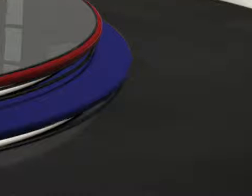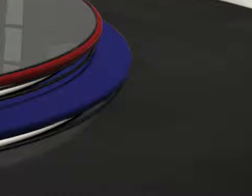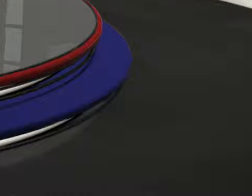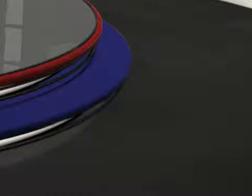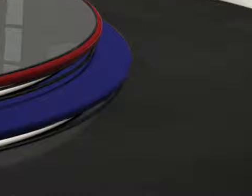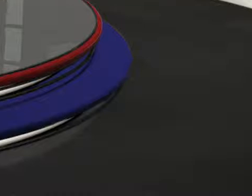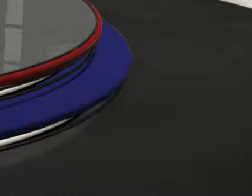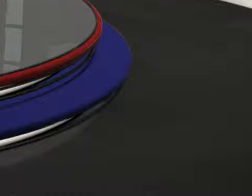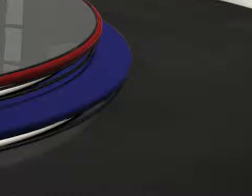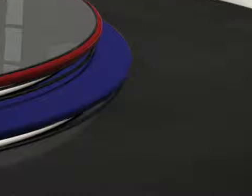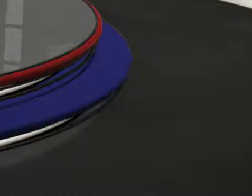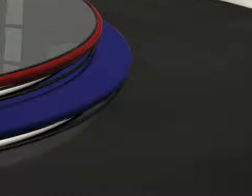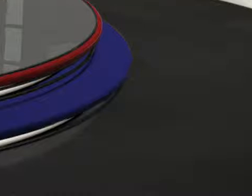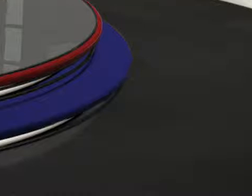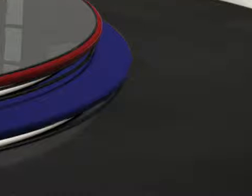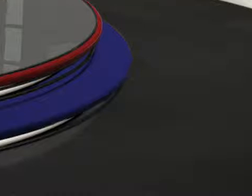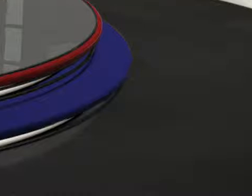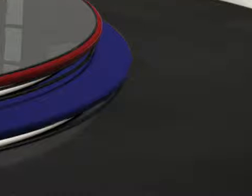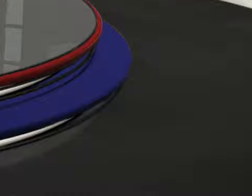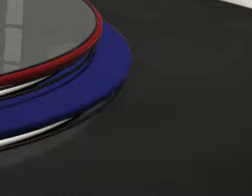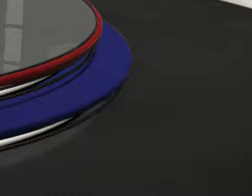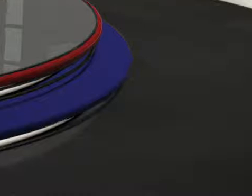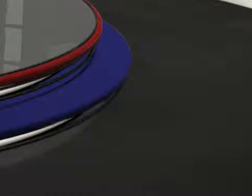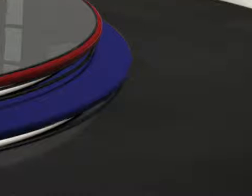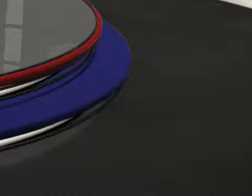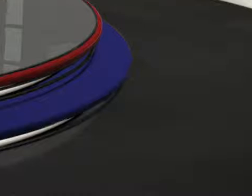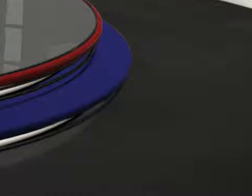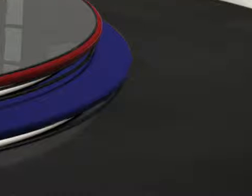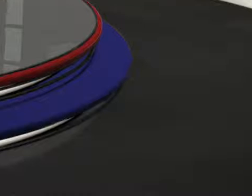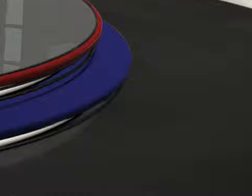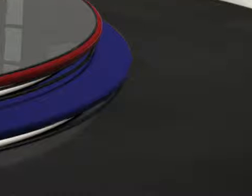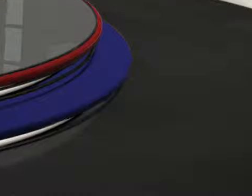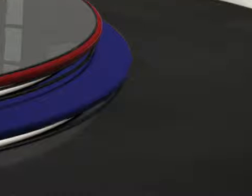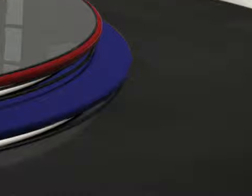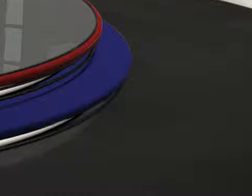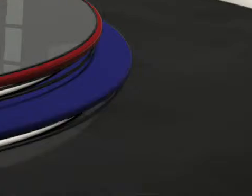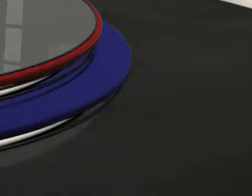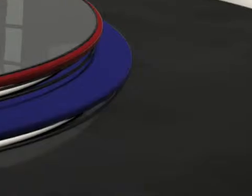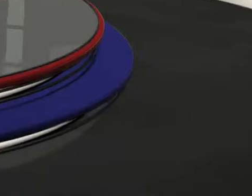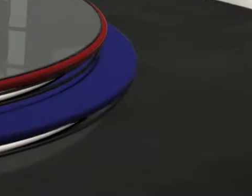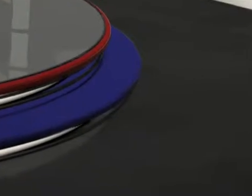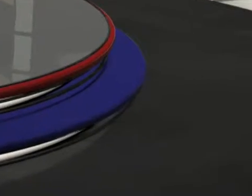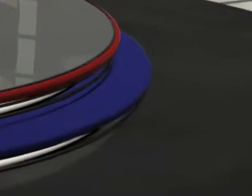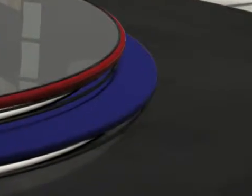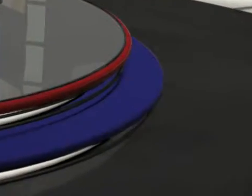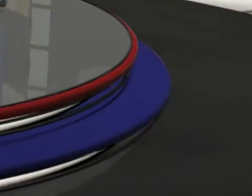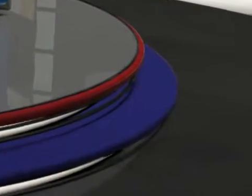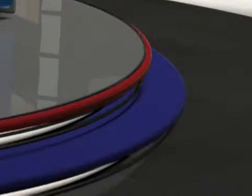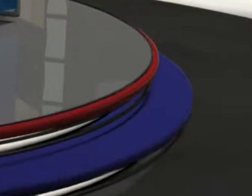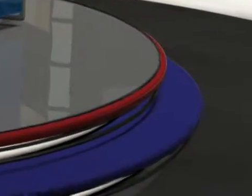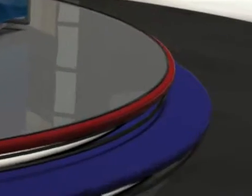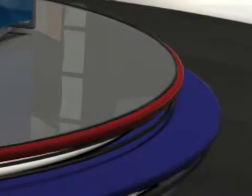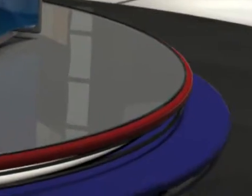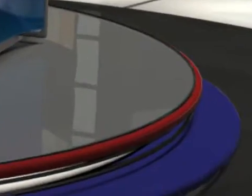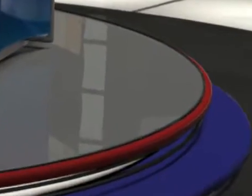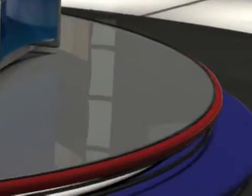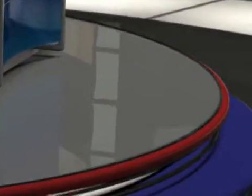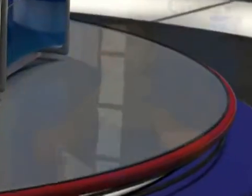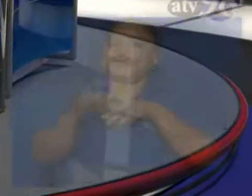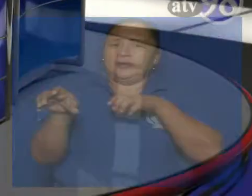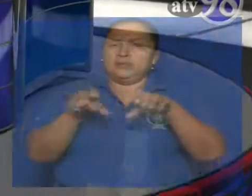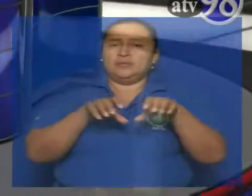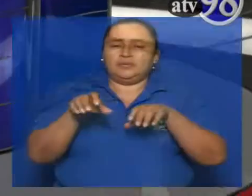Soy Carlos Ruiz y nos da mucho gusto informarles de nuevo en Noticias Asamblea TV sobre todas las actividades parlamentarias.